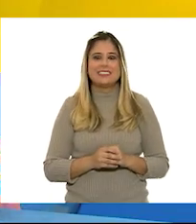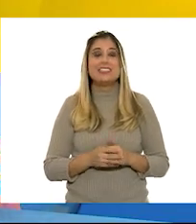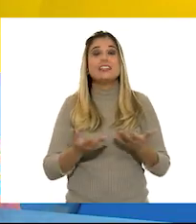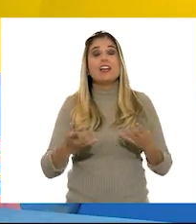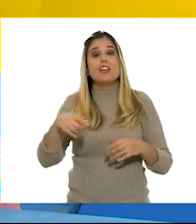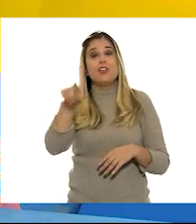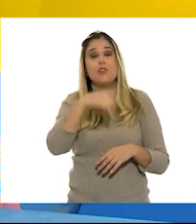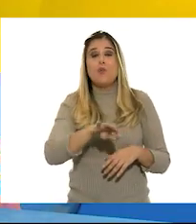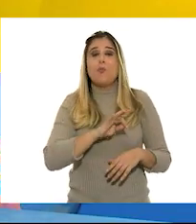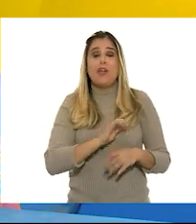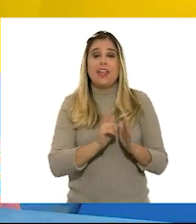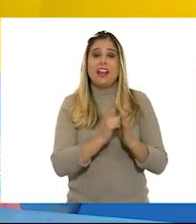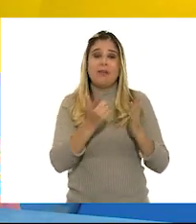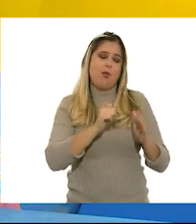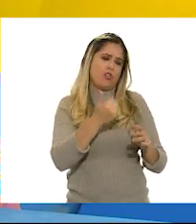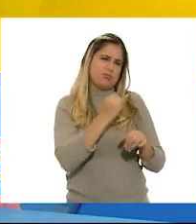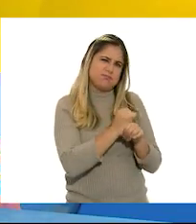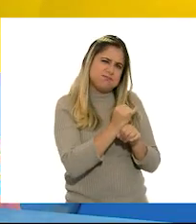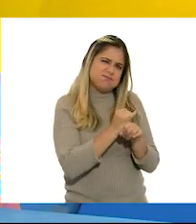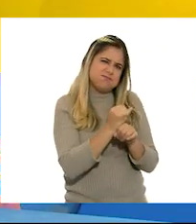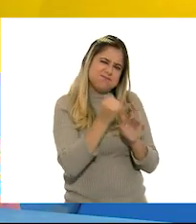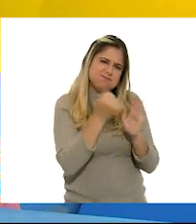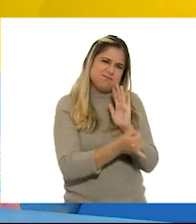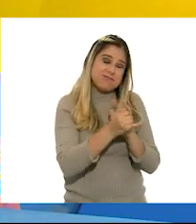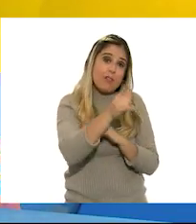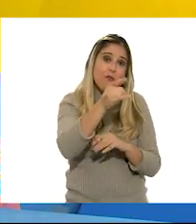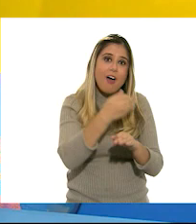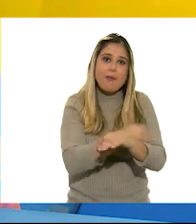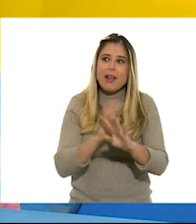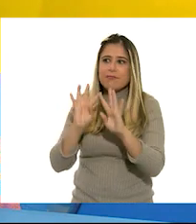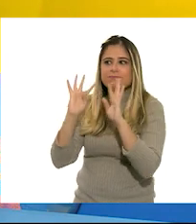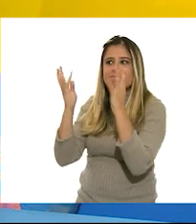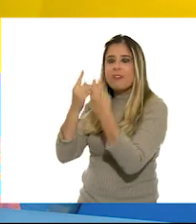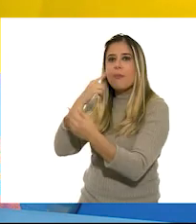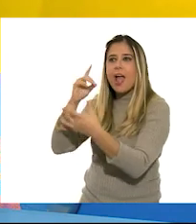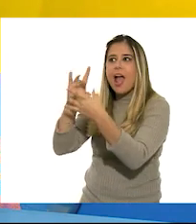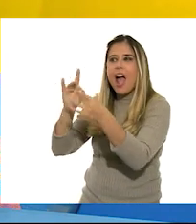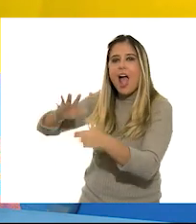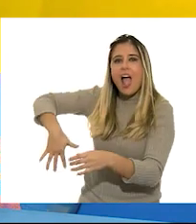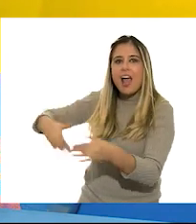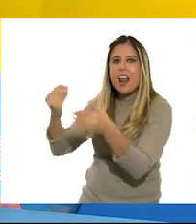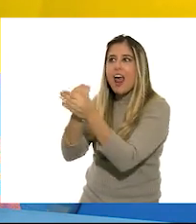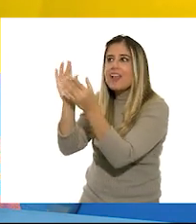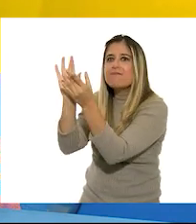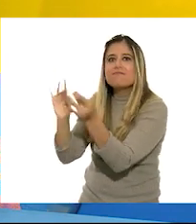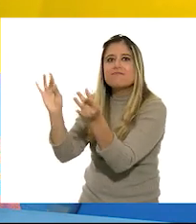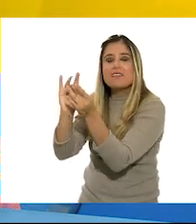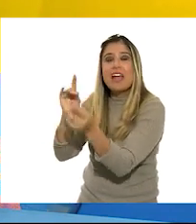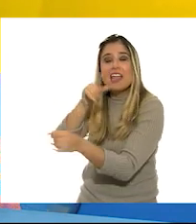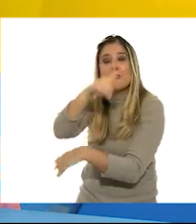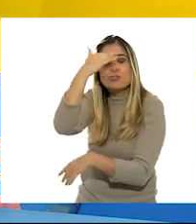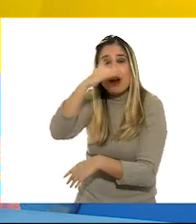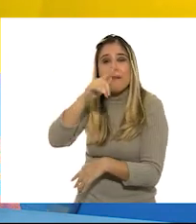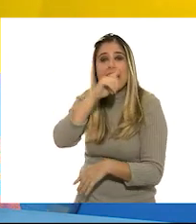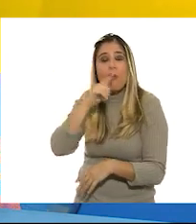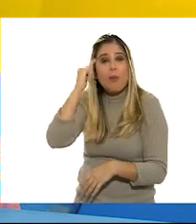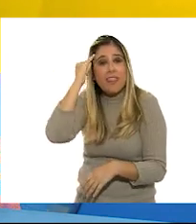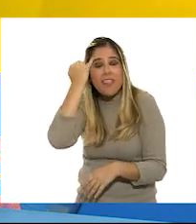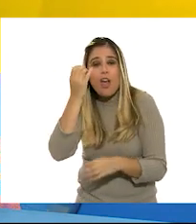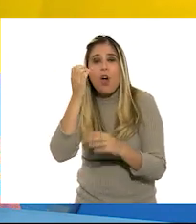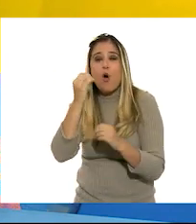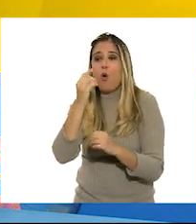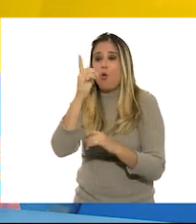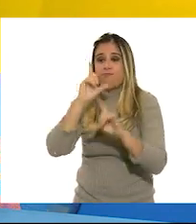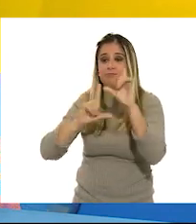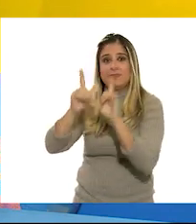Si te es posible, consulta otros libros y comenta el tema de hoy con tu familia. Si tienes la fortuna de hablar una lengua indígena, aprovecha también